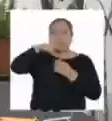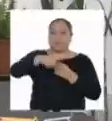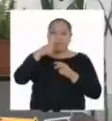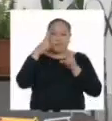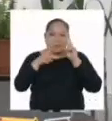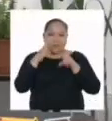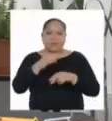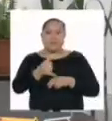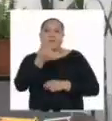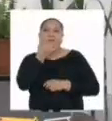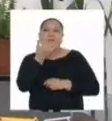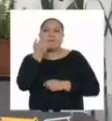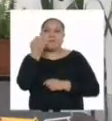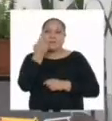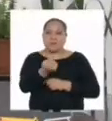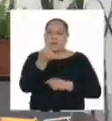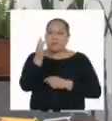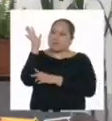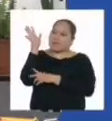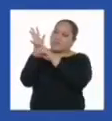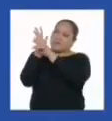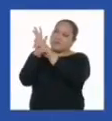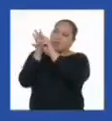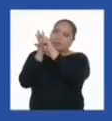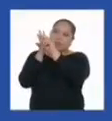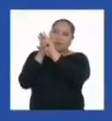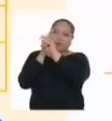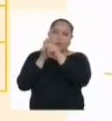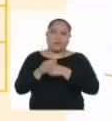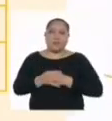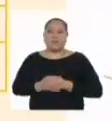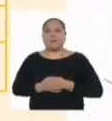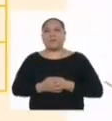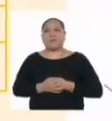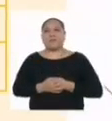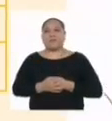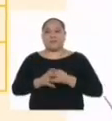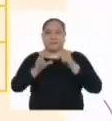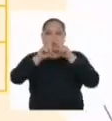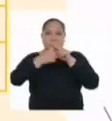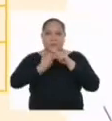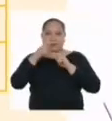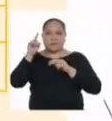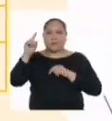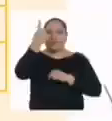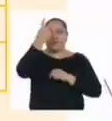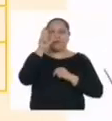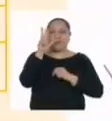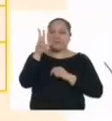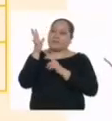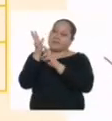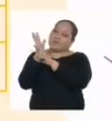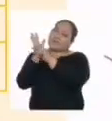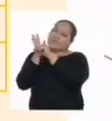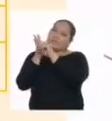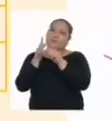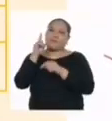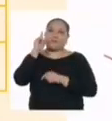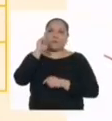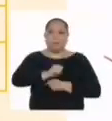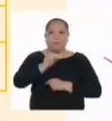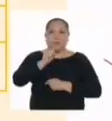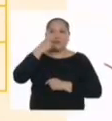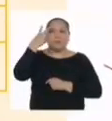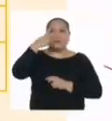qué le ocurre a cada una de las hojas que manipulamos. ¿Empezamos con la primera de las 3 hojas? Sí,